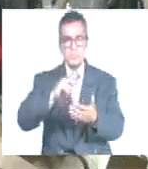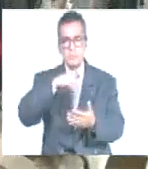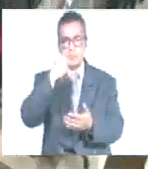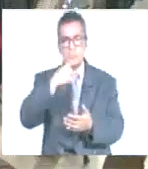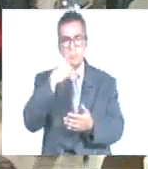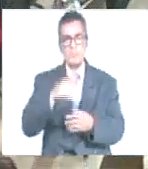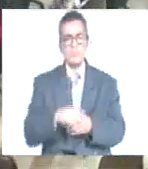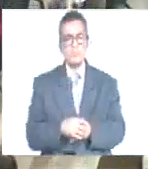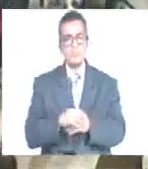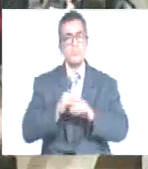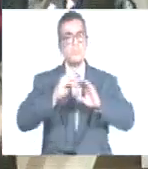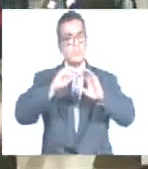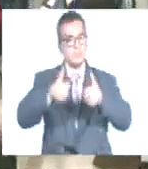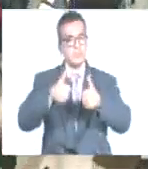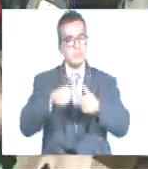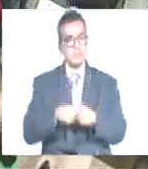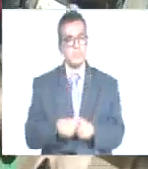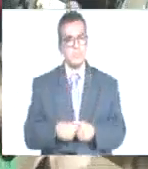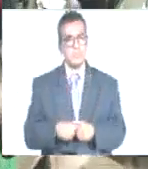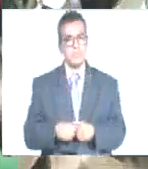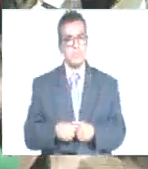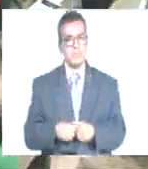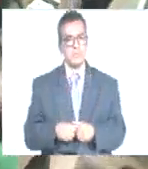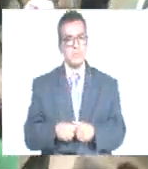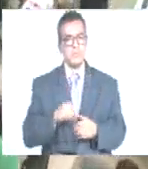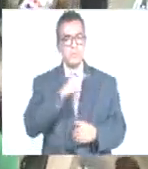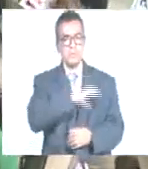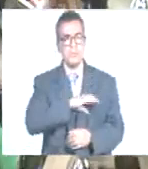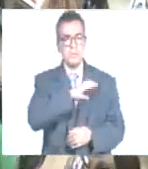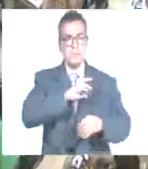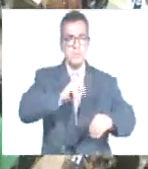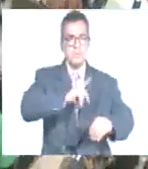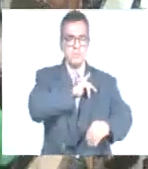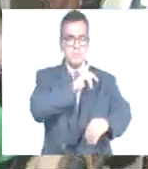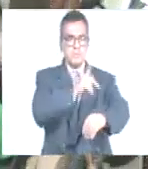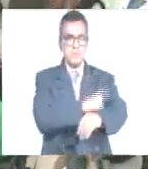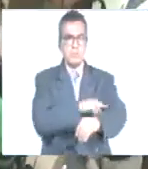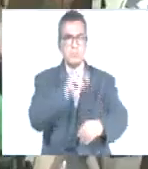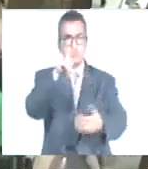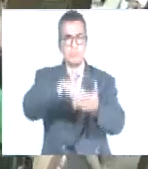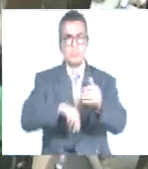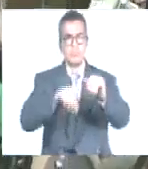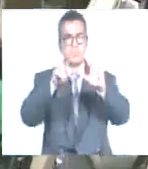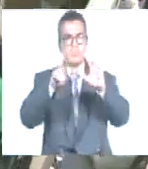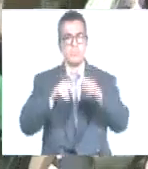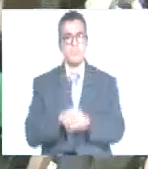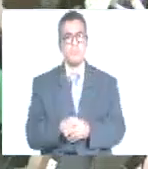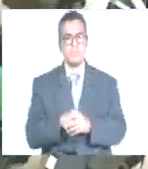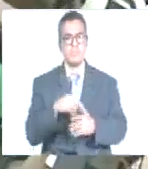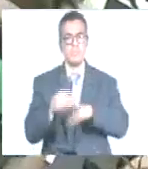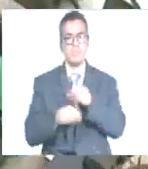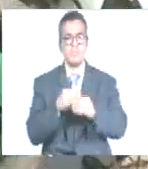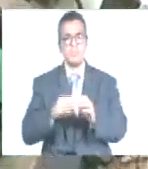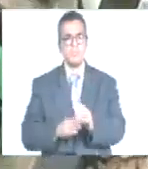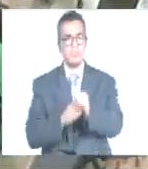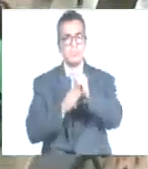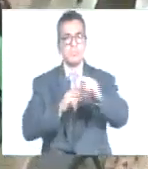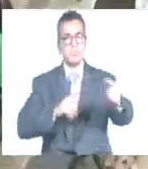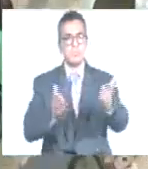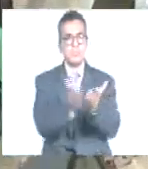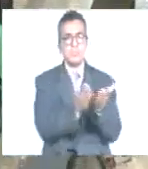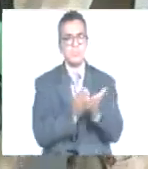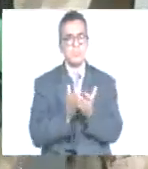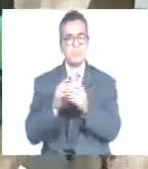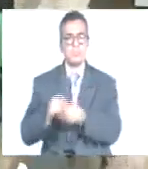política, iniciándose en la Comisión del Poder Popular en el año 2007, a través de la dirigencia